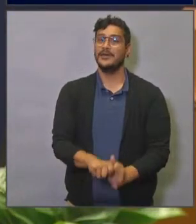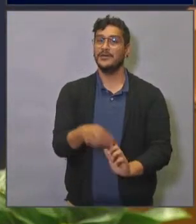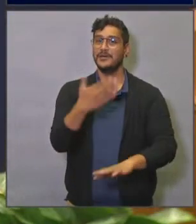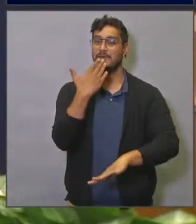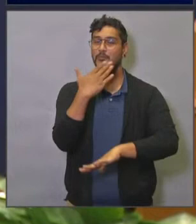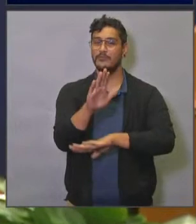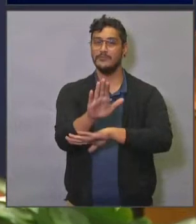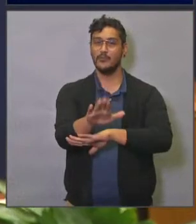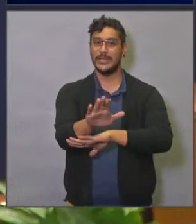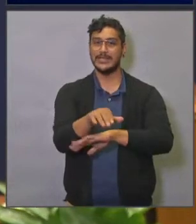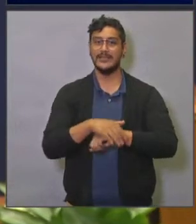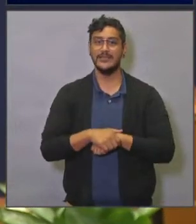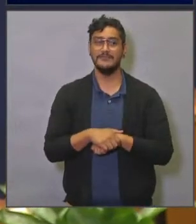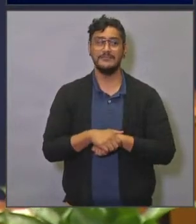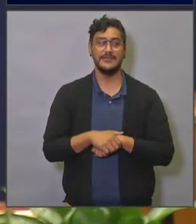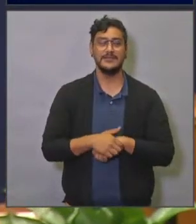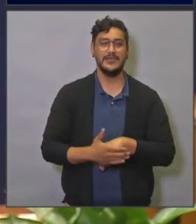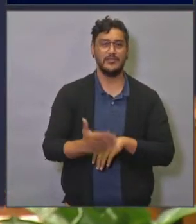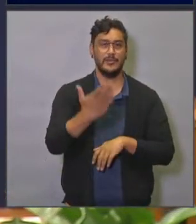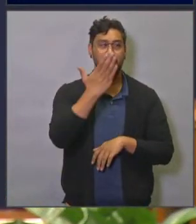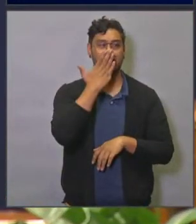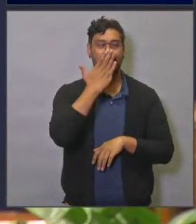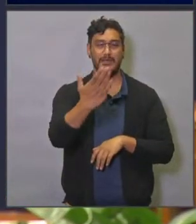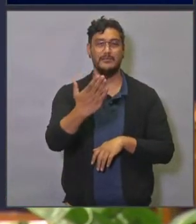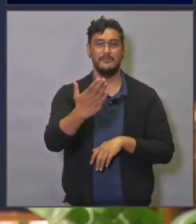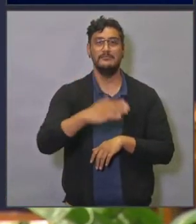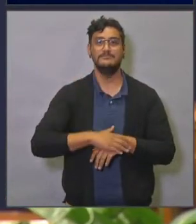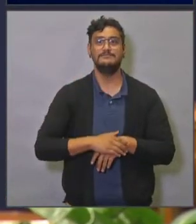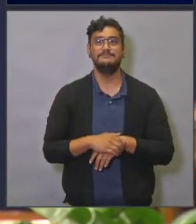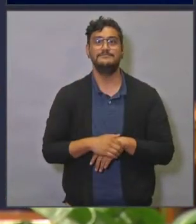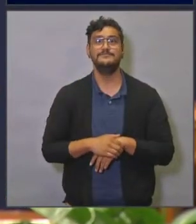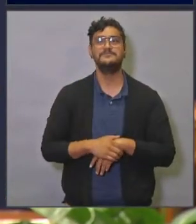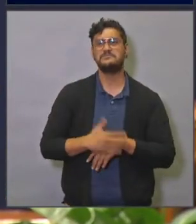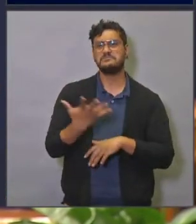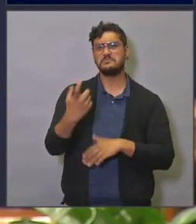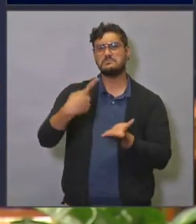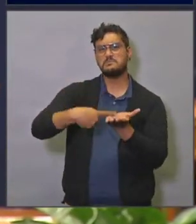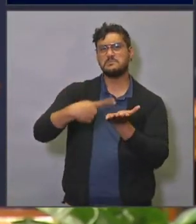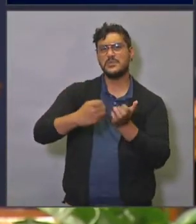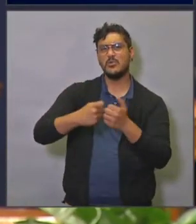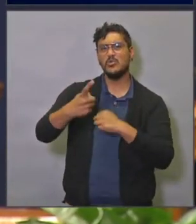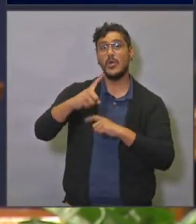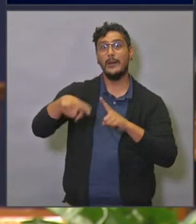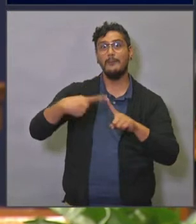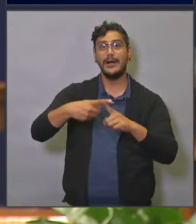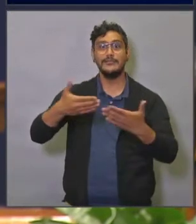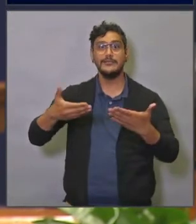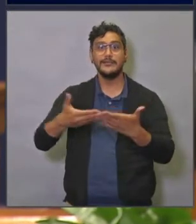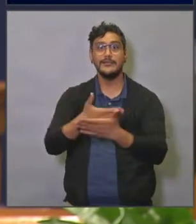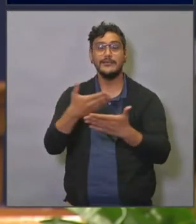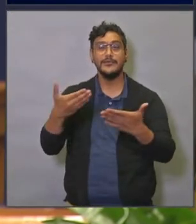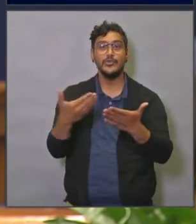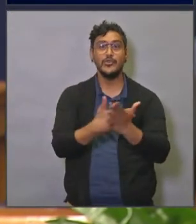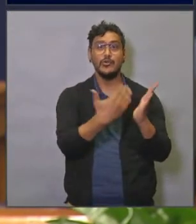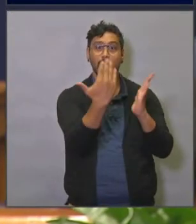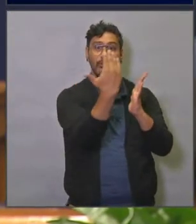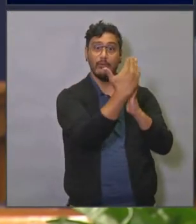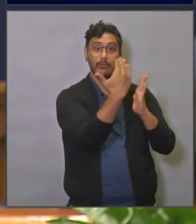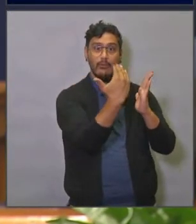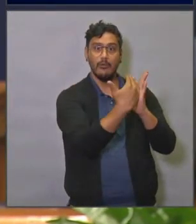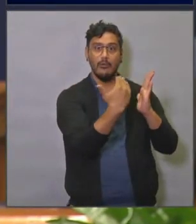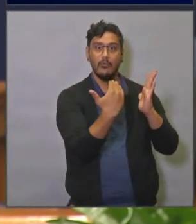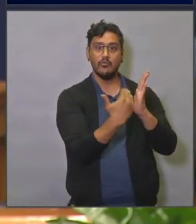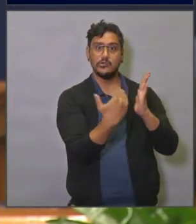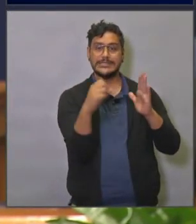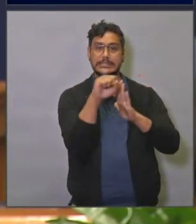Buenas tardes. Gracias por acompañarnos hoy. Queremos hablar con ustedes sobre el nuevo marco de referencia que lanzó